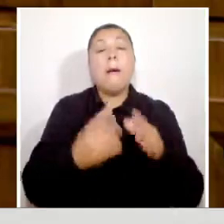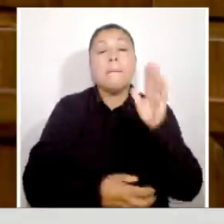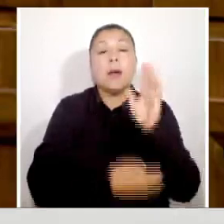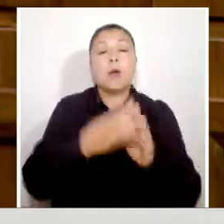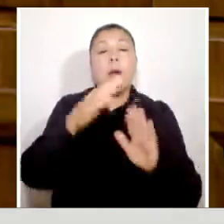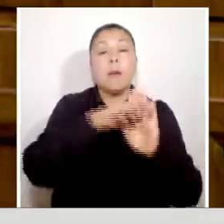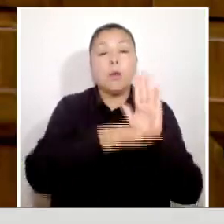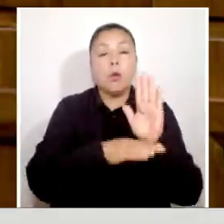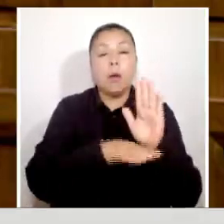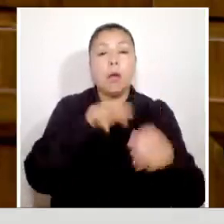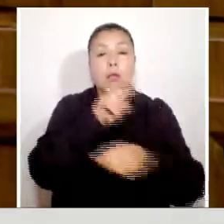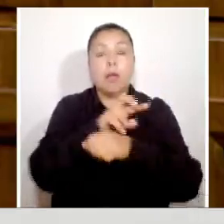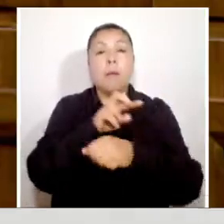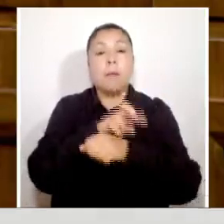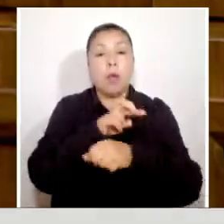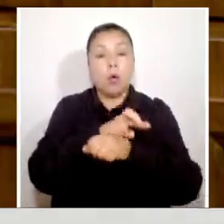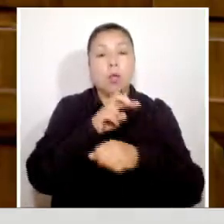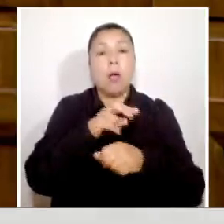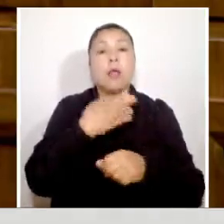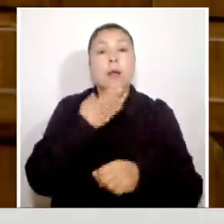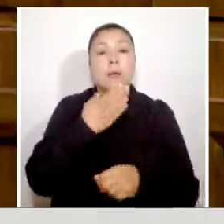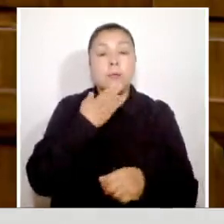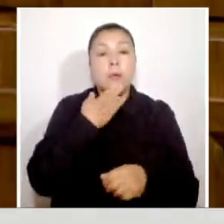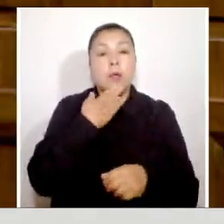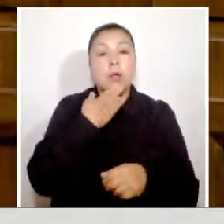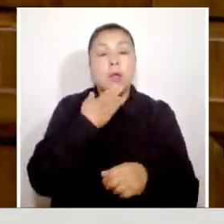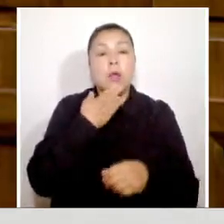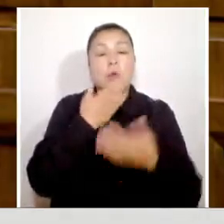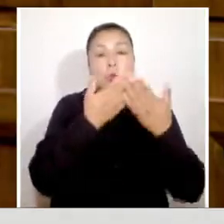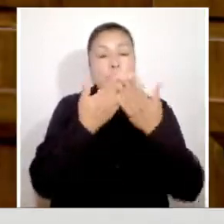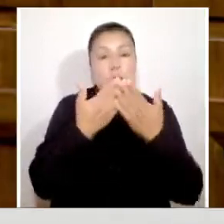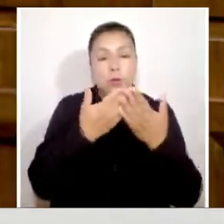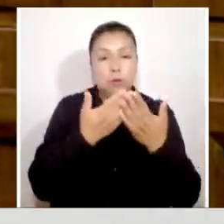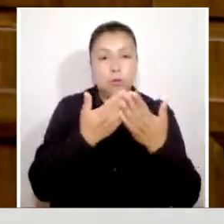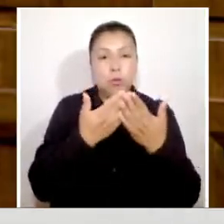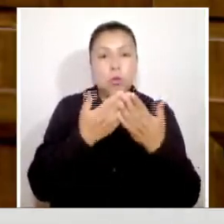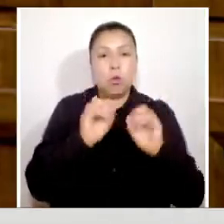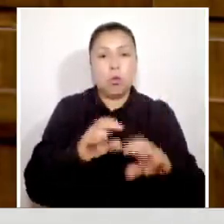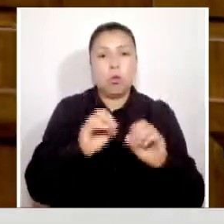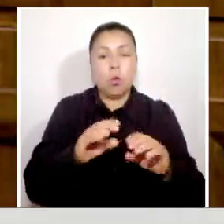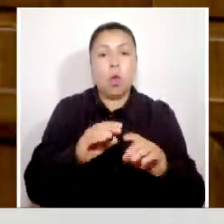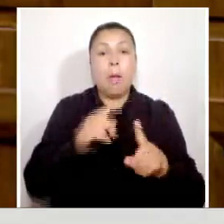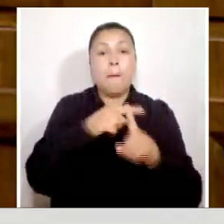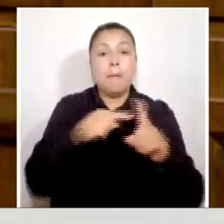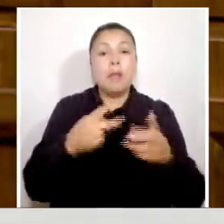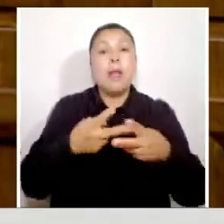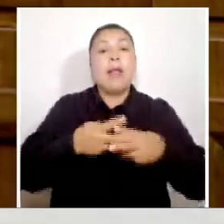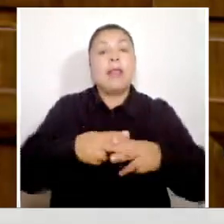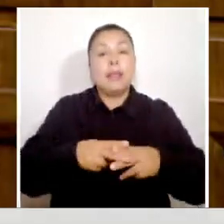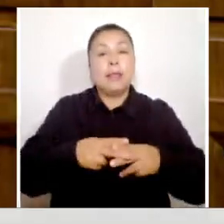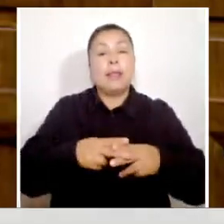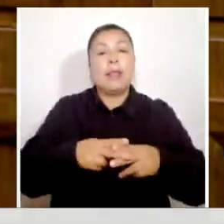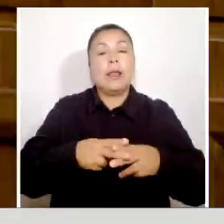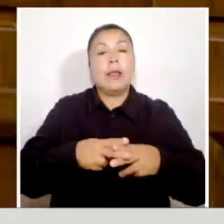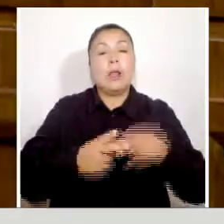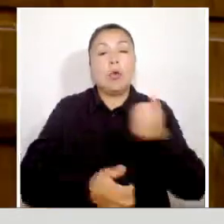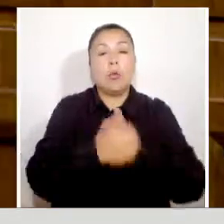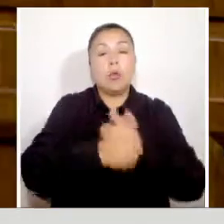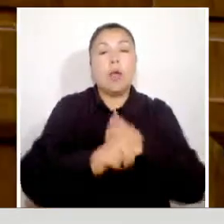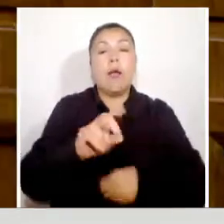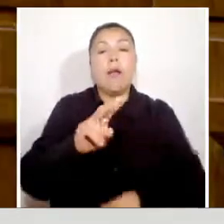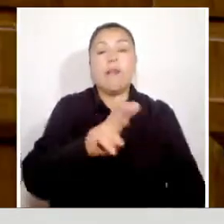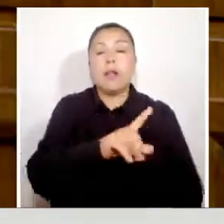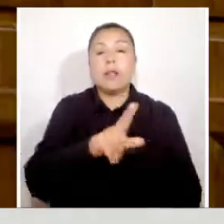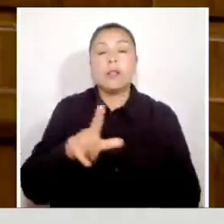pedagogía como también la prosecución de estudio la educación media técnico profesional abarca el 37 por